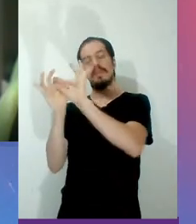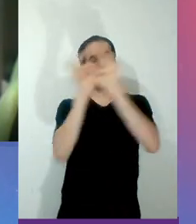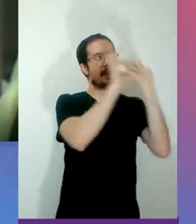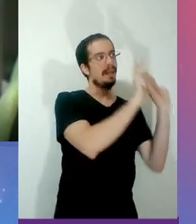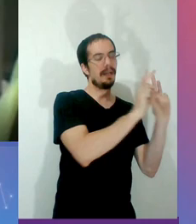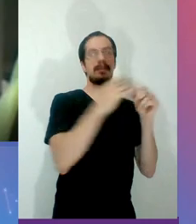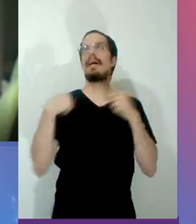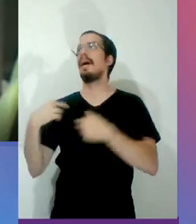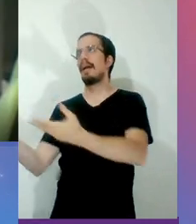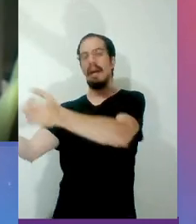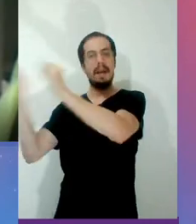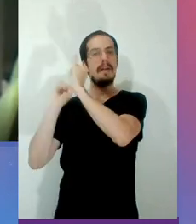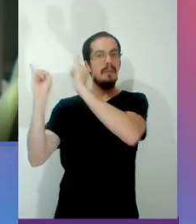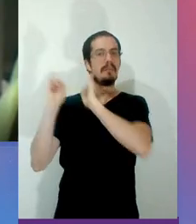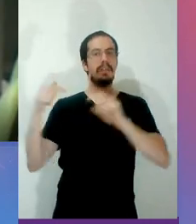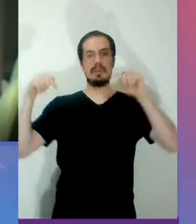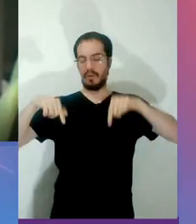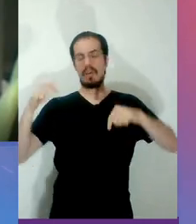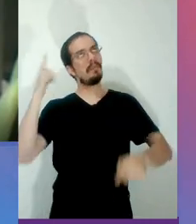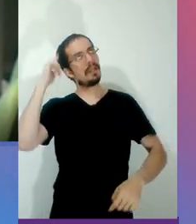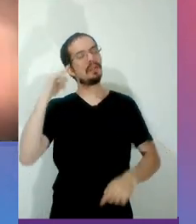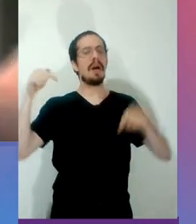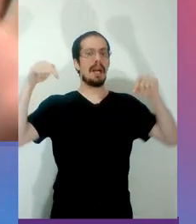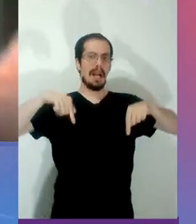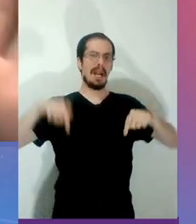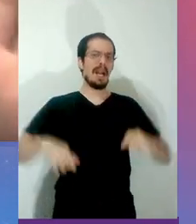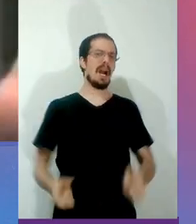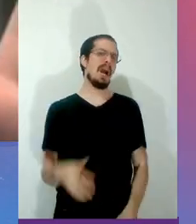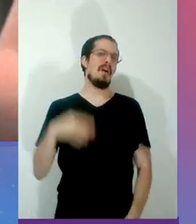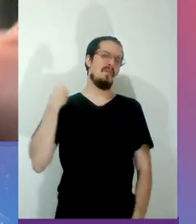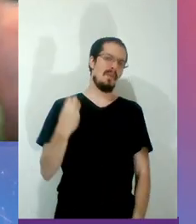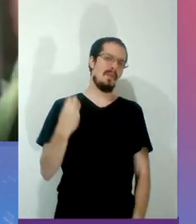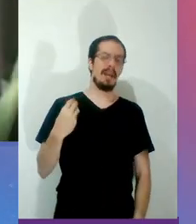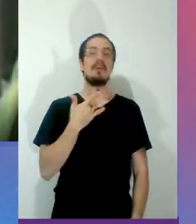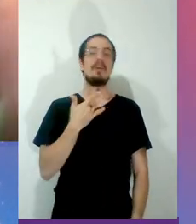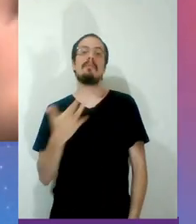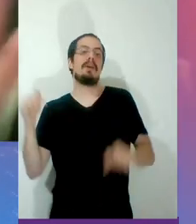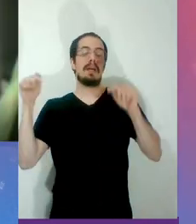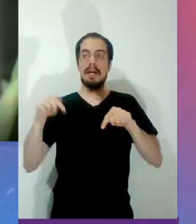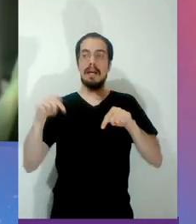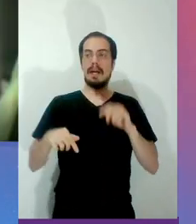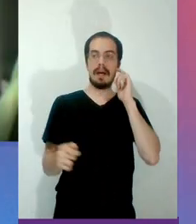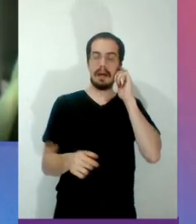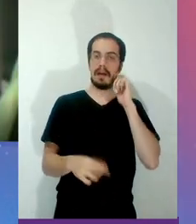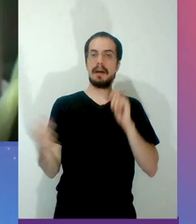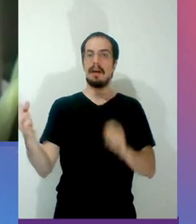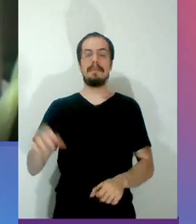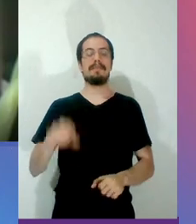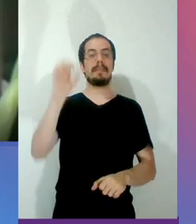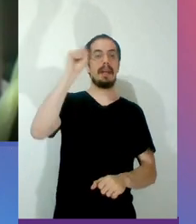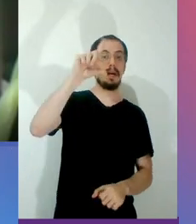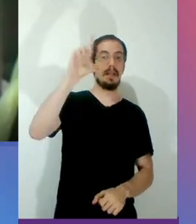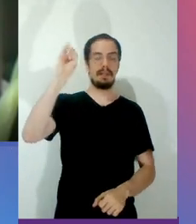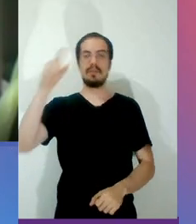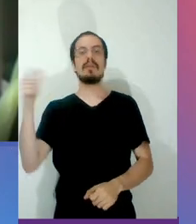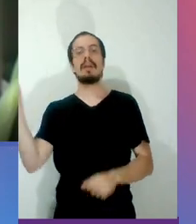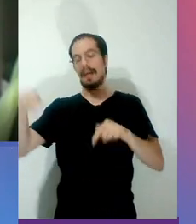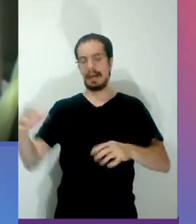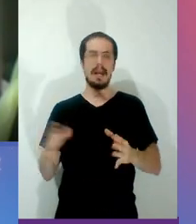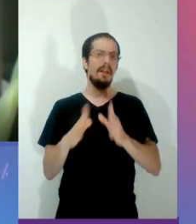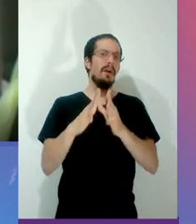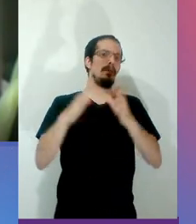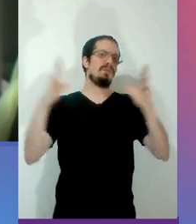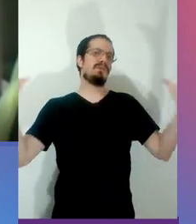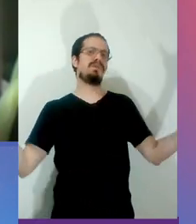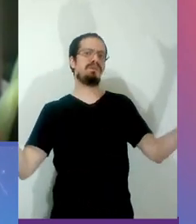foro muy fructífero porque se vio efectivamente, como dijo Alison, desde lo macro hasta lo más micro,